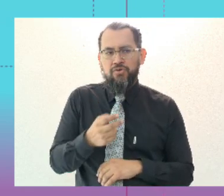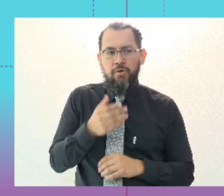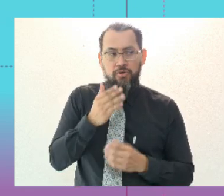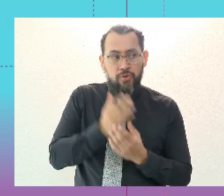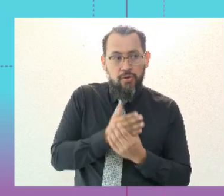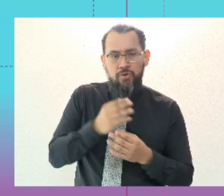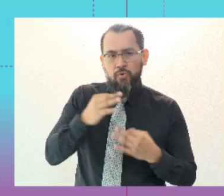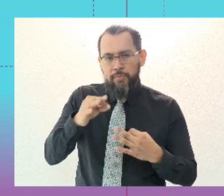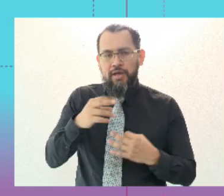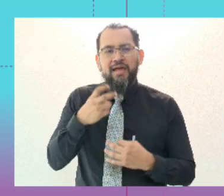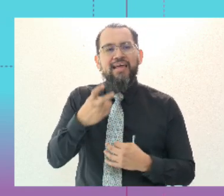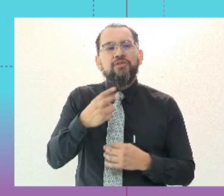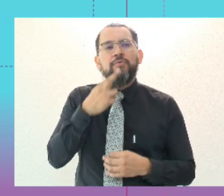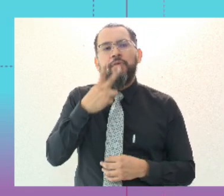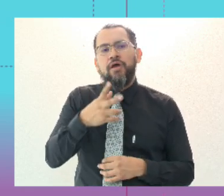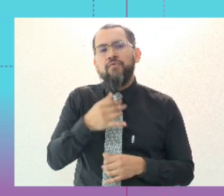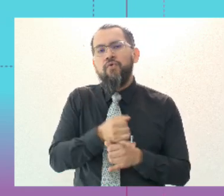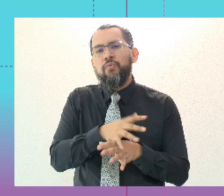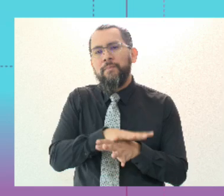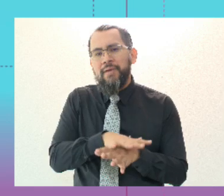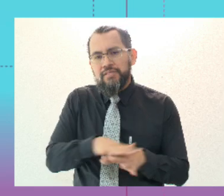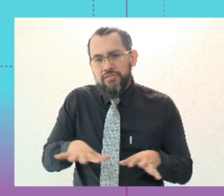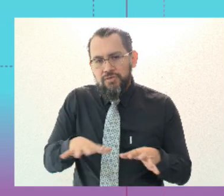bien de generar información útil que pueda